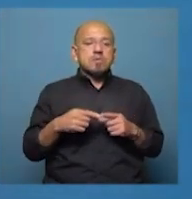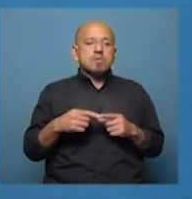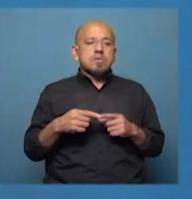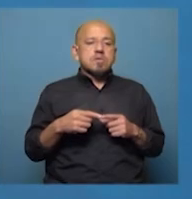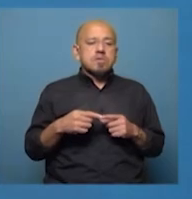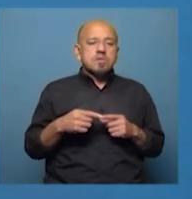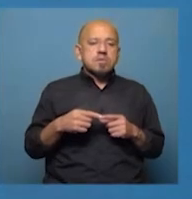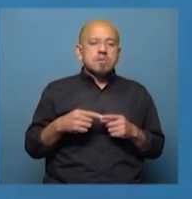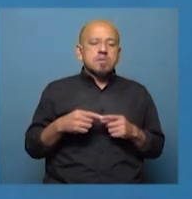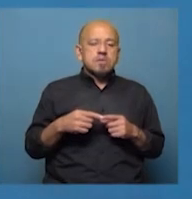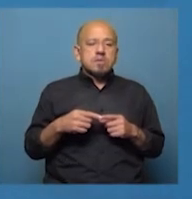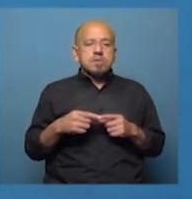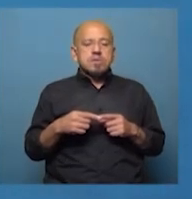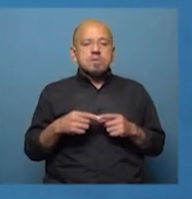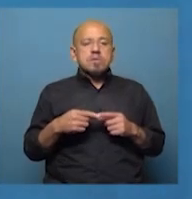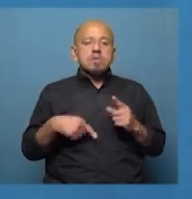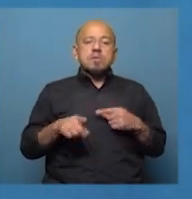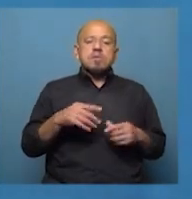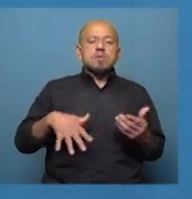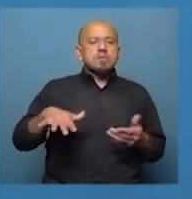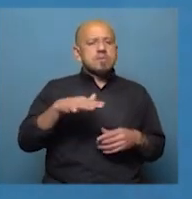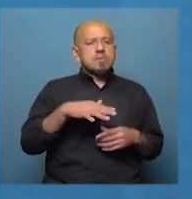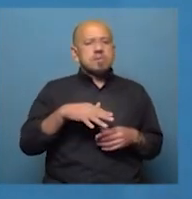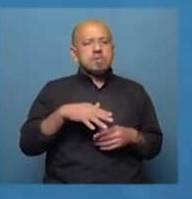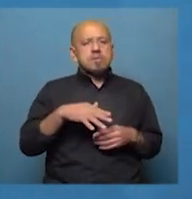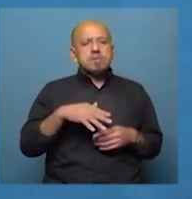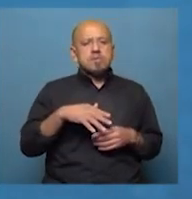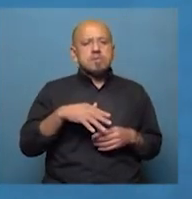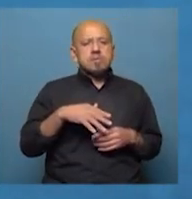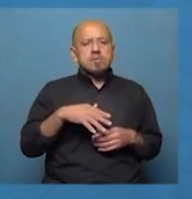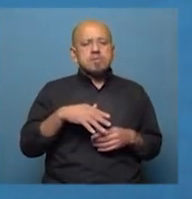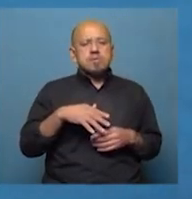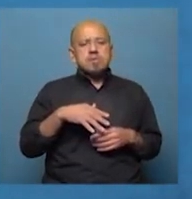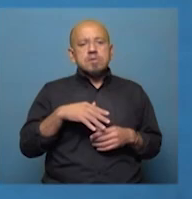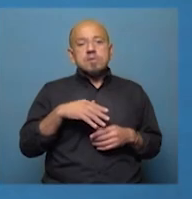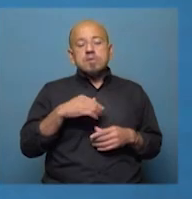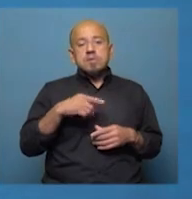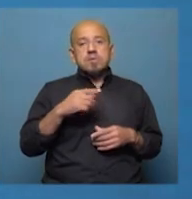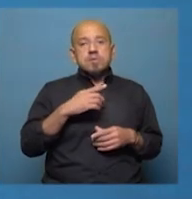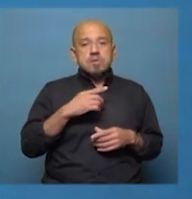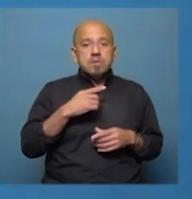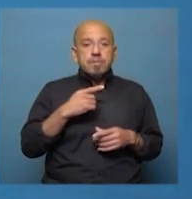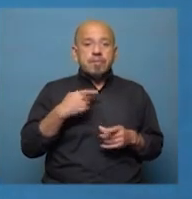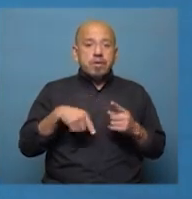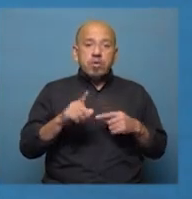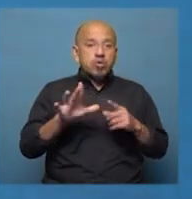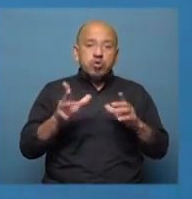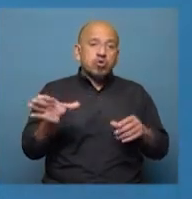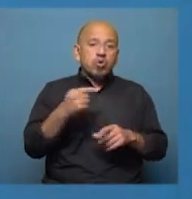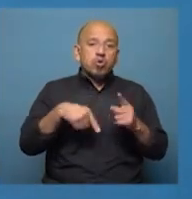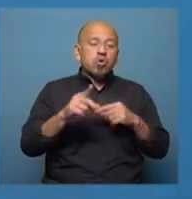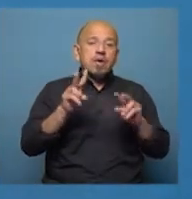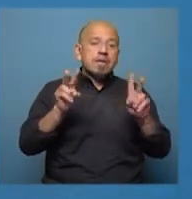el cerro y toda esa zona oeste tiene una de las tasas más altas de natalidad Sin embargo todas las cuestiones